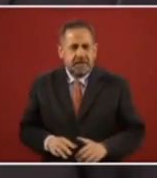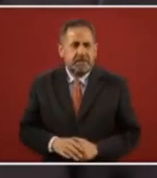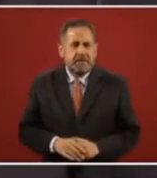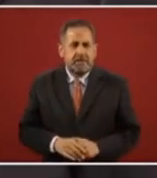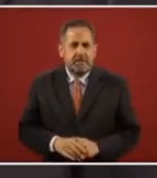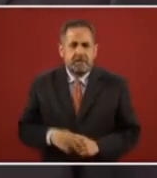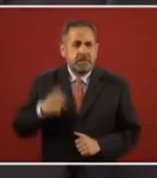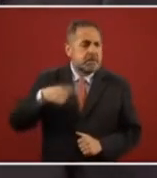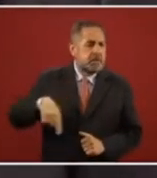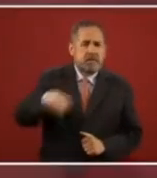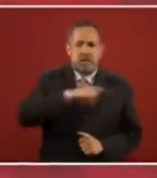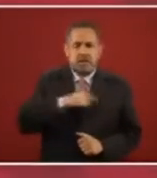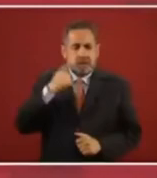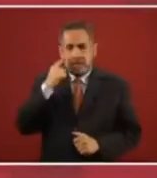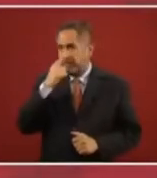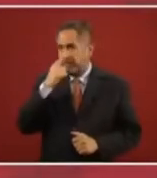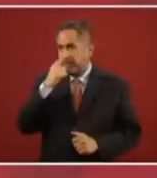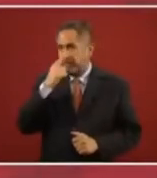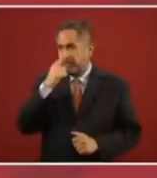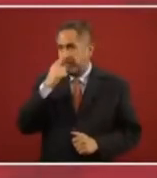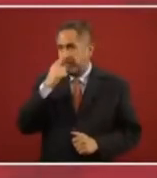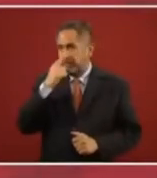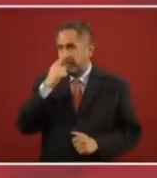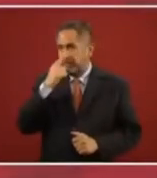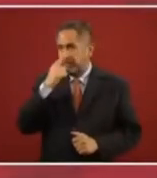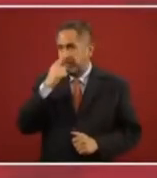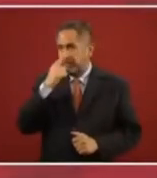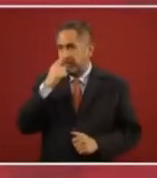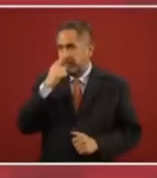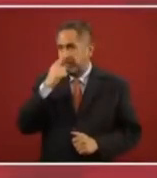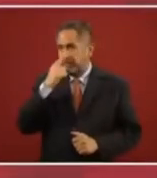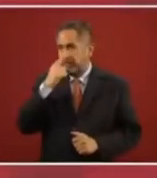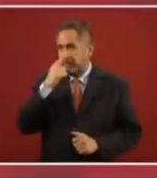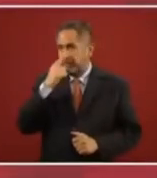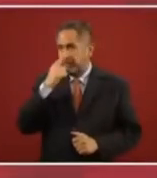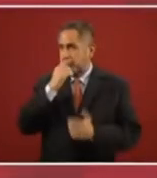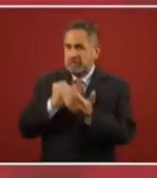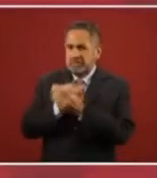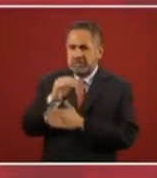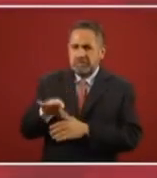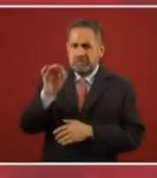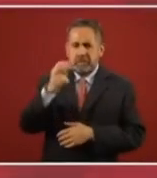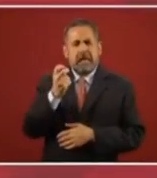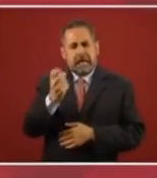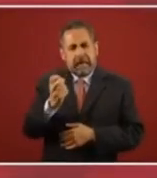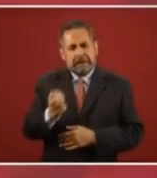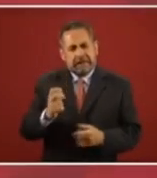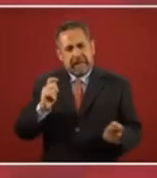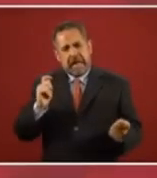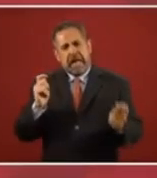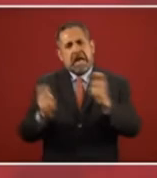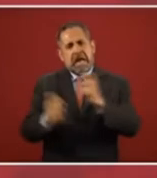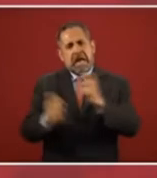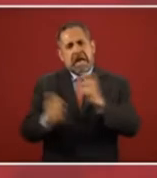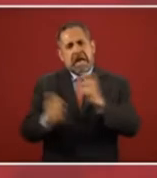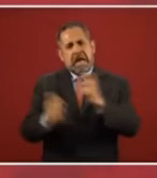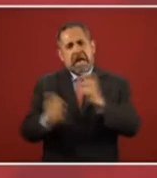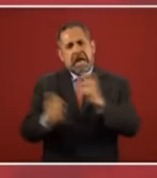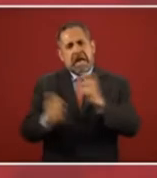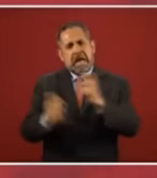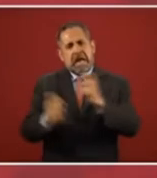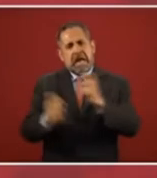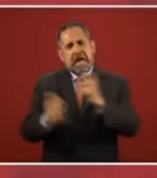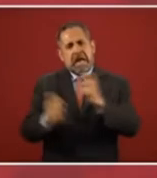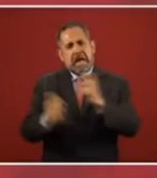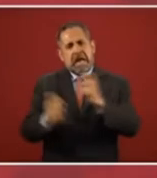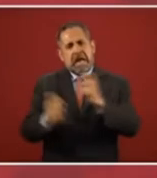decidí dejarla no esté en de series de descortés side del cambio es la transformación pérez